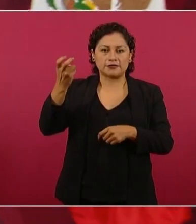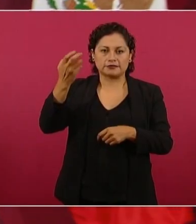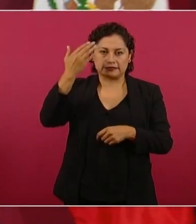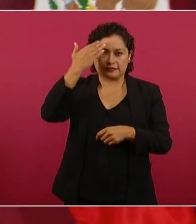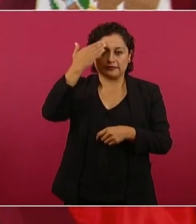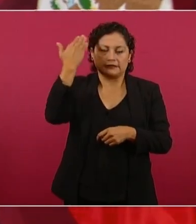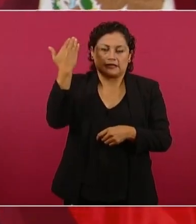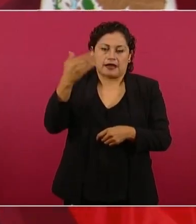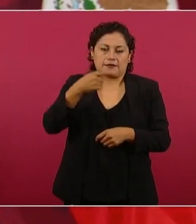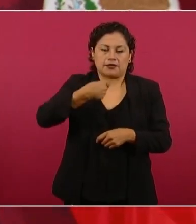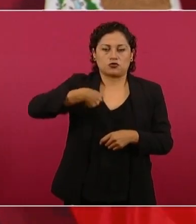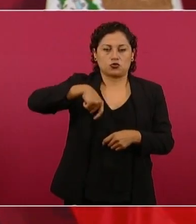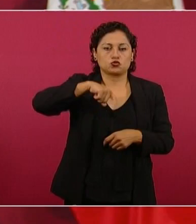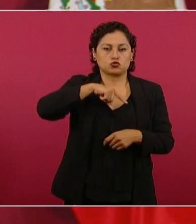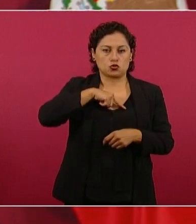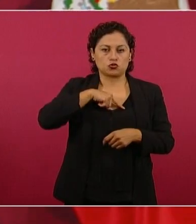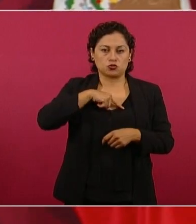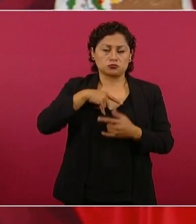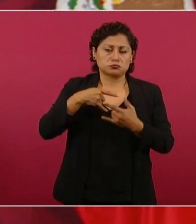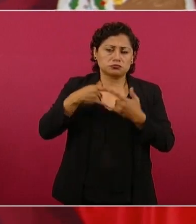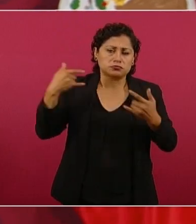de tiempo atrás,